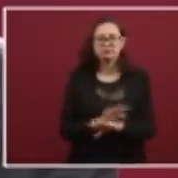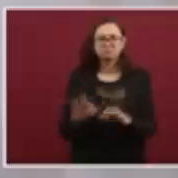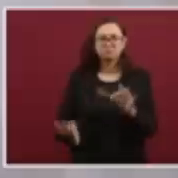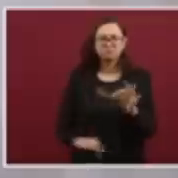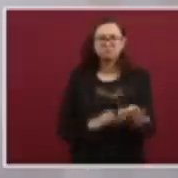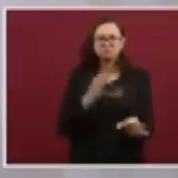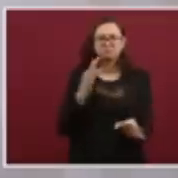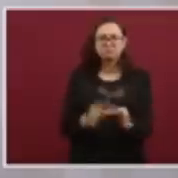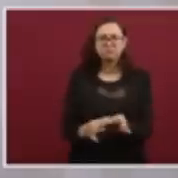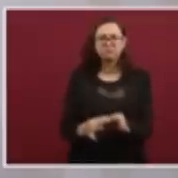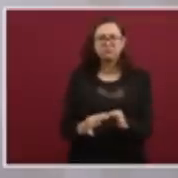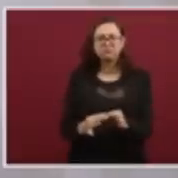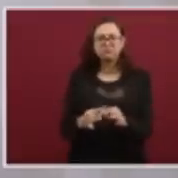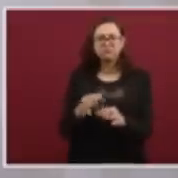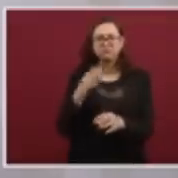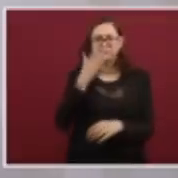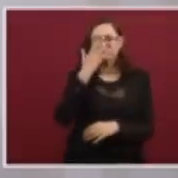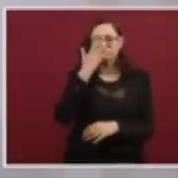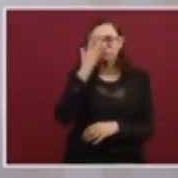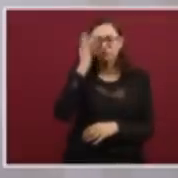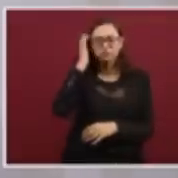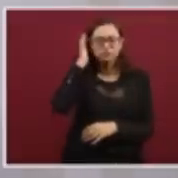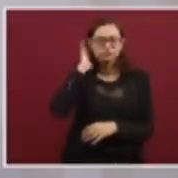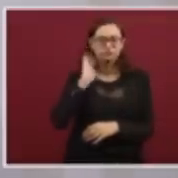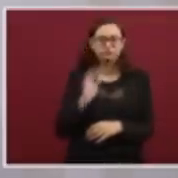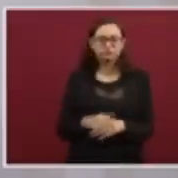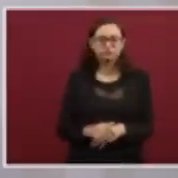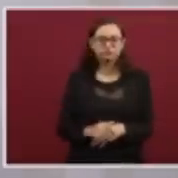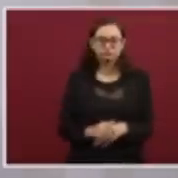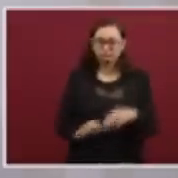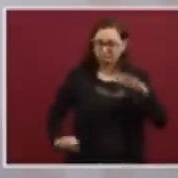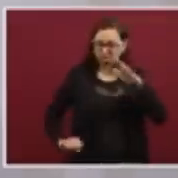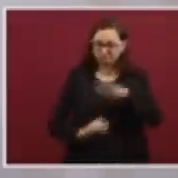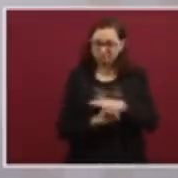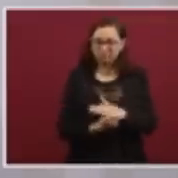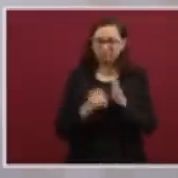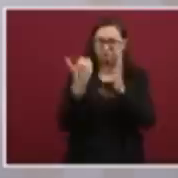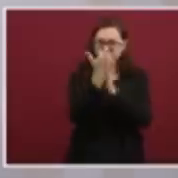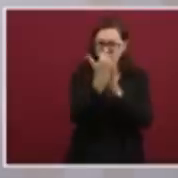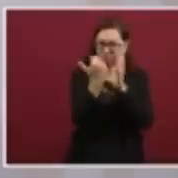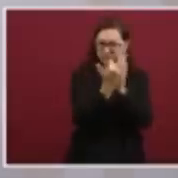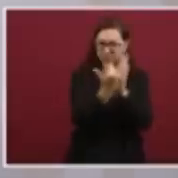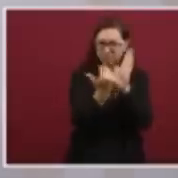definido, ya con sus bases firmes,